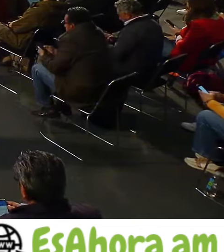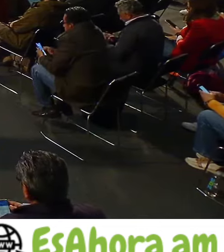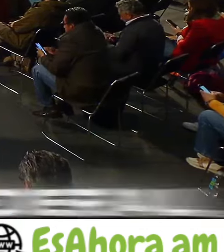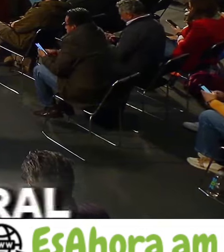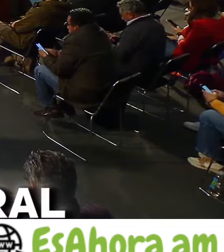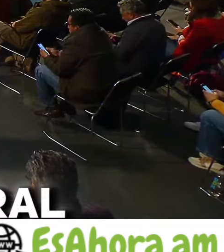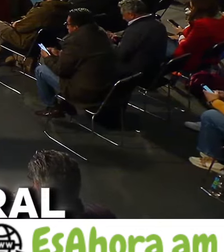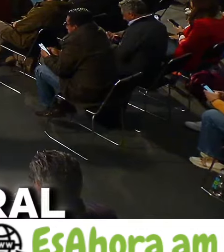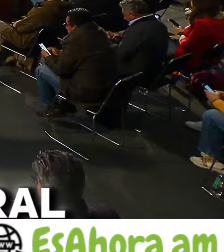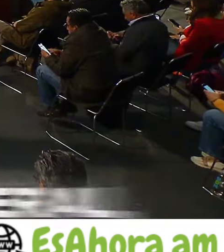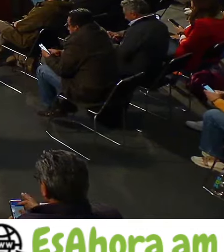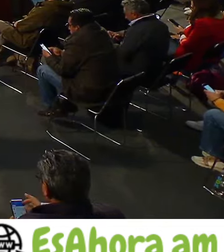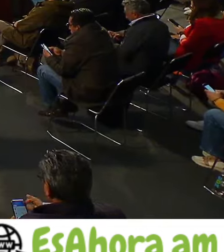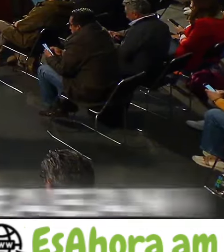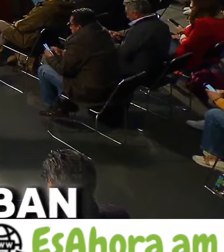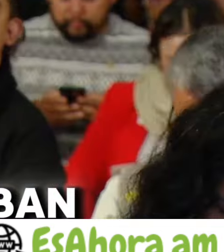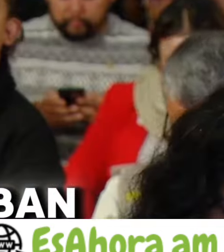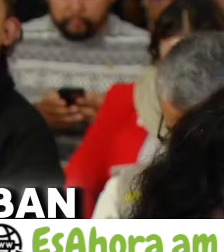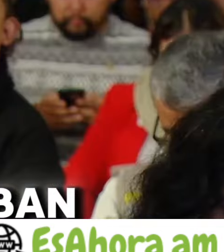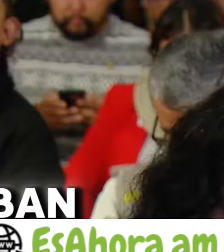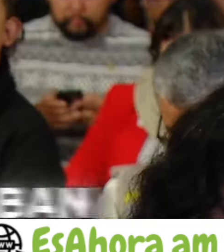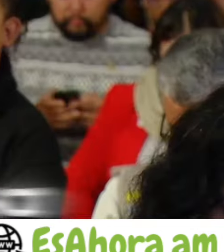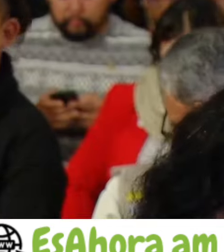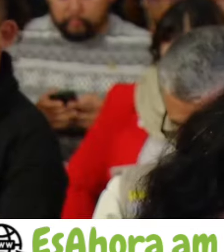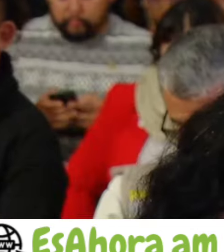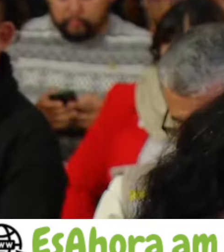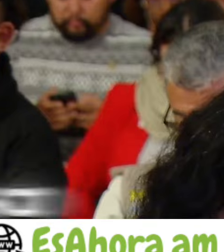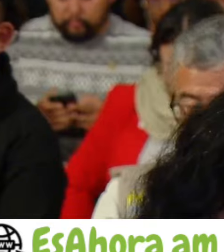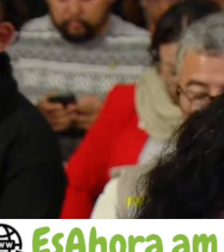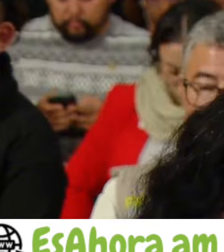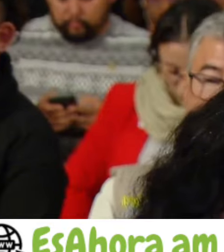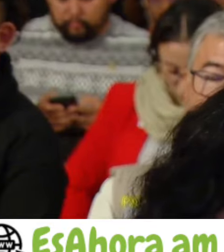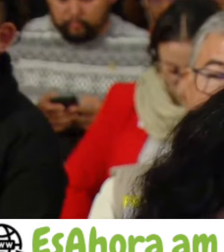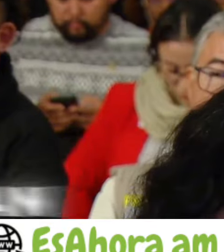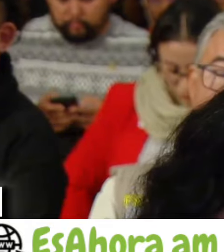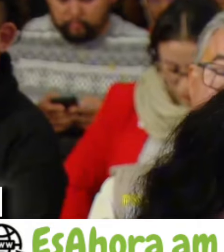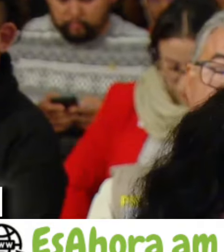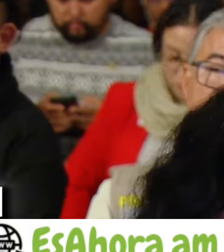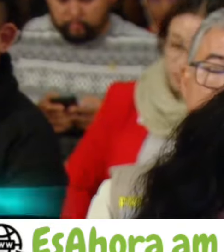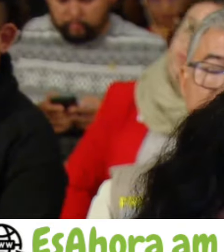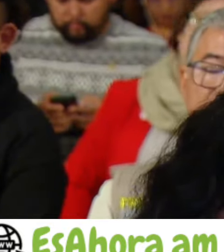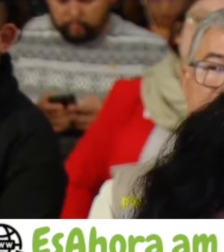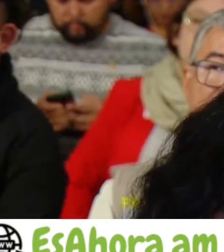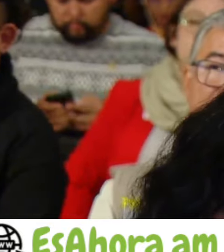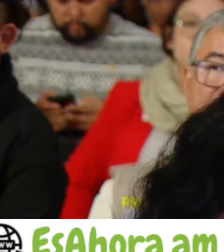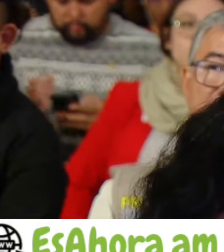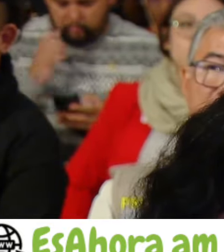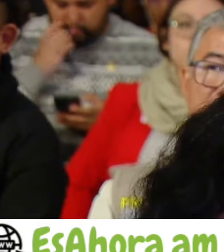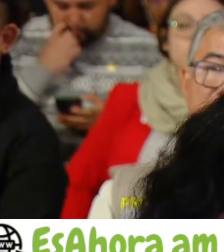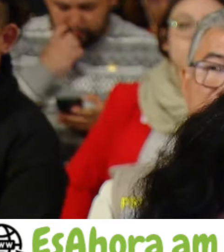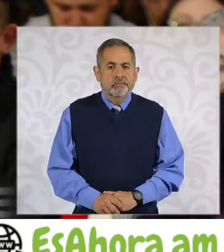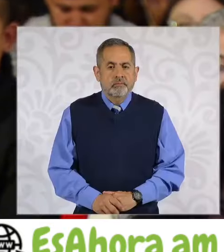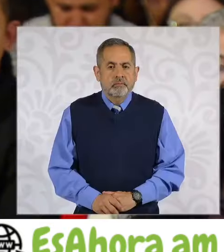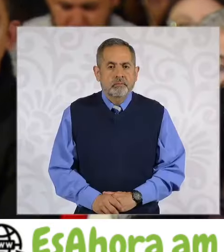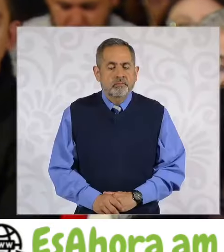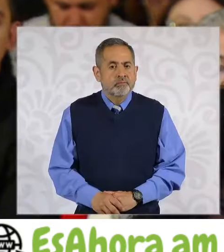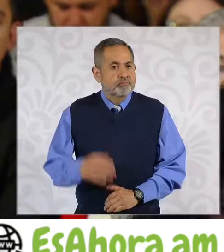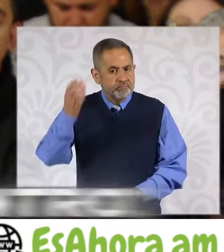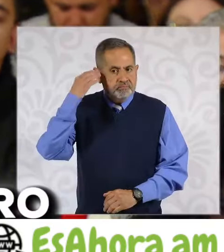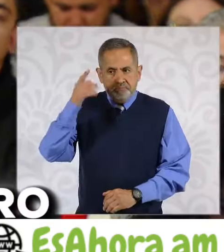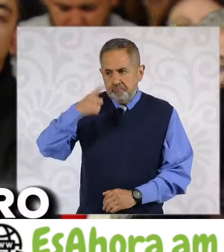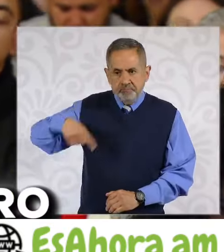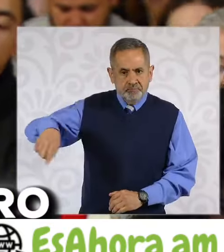medios y del gobierno federal, donde ellos entraban por concurso a una plaza y después tenían, en teoría, un servicio de más